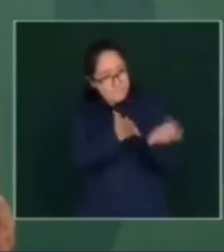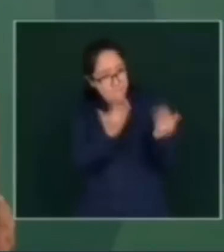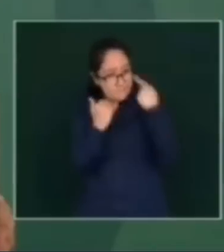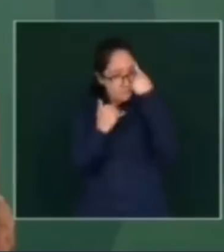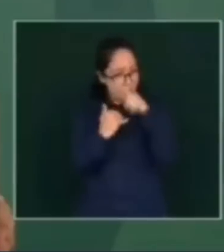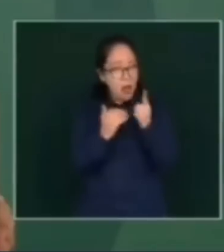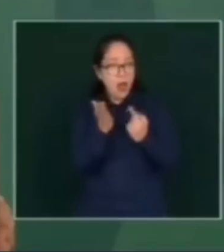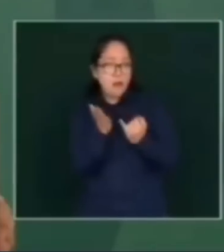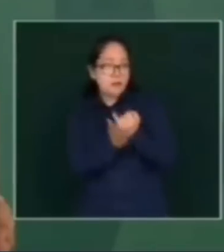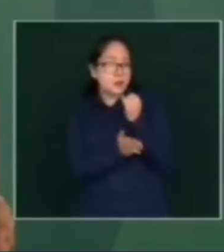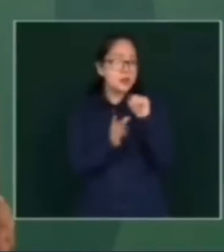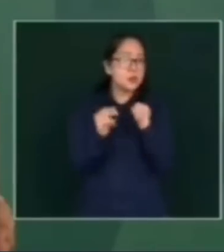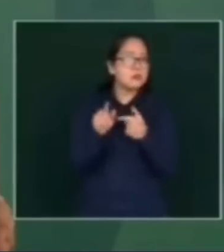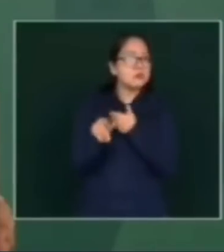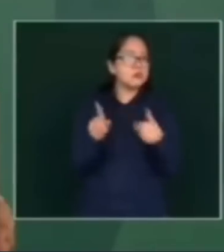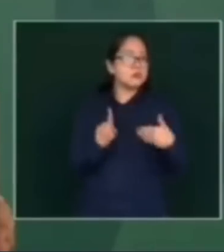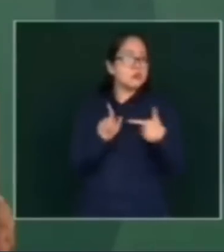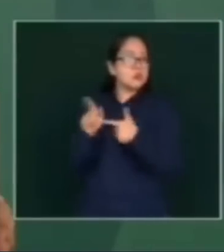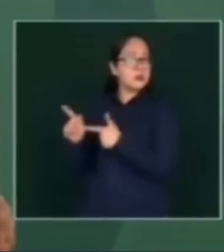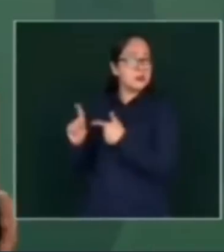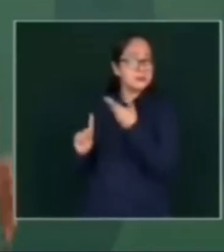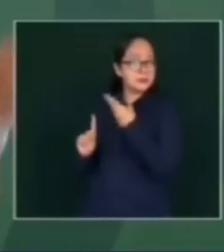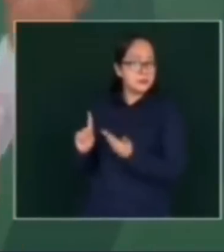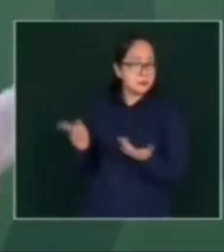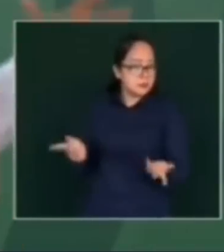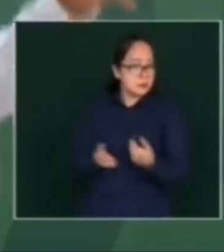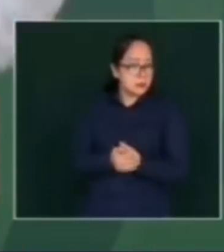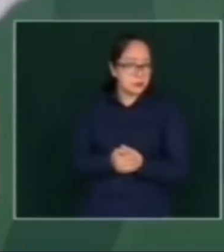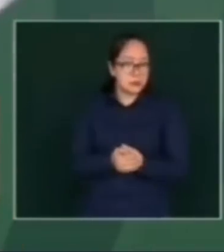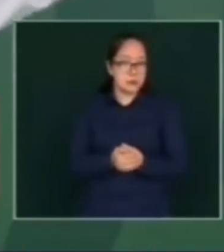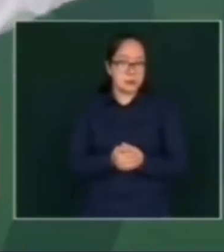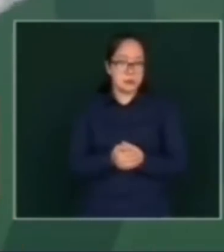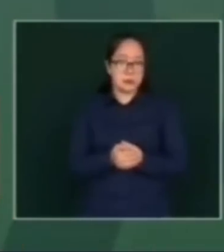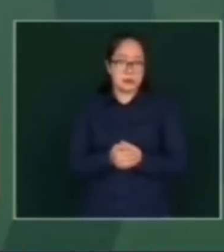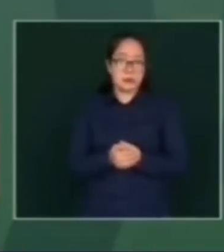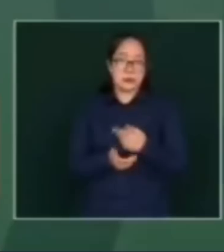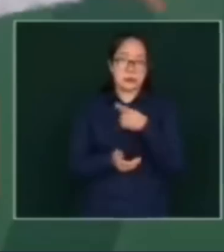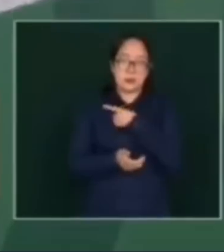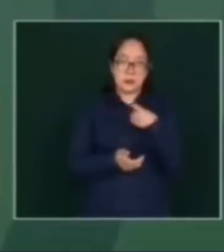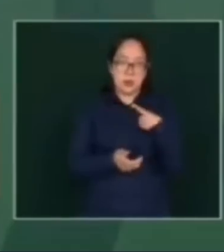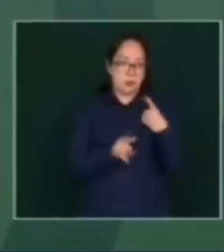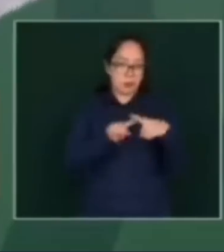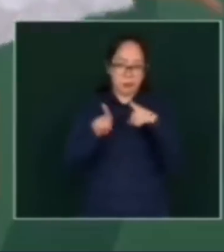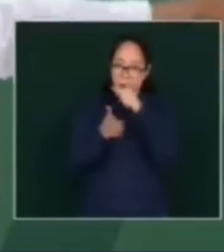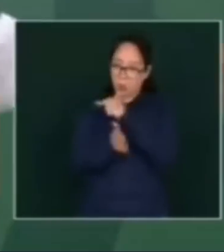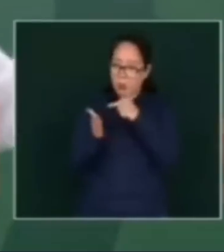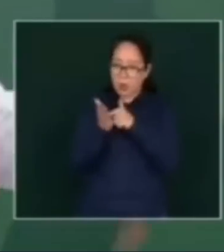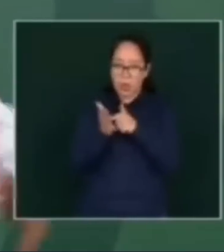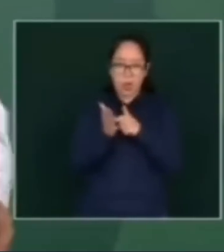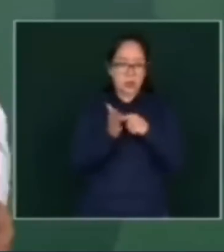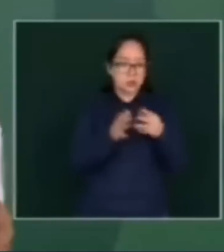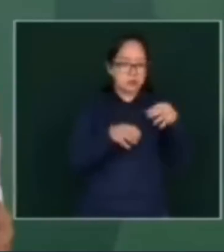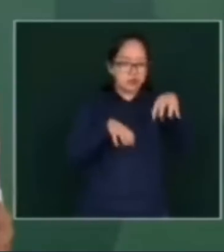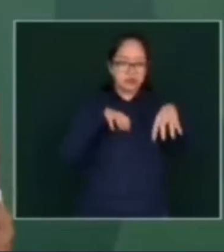pero Morena sí logra juntar el 50 más 1, o sea, la mitad de los senadores que hay en el